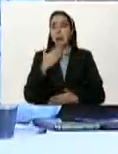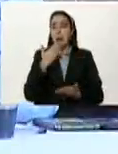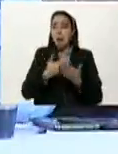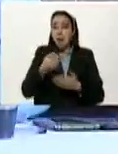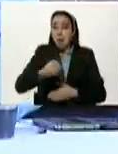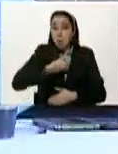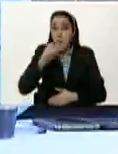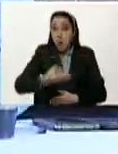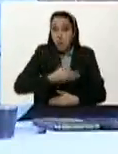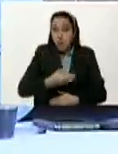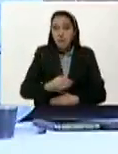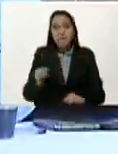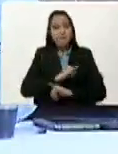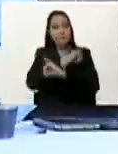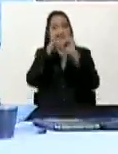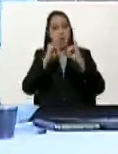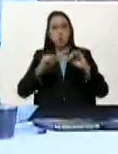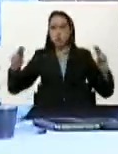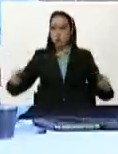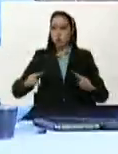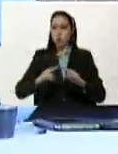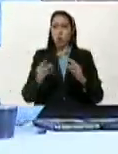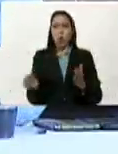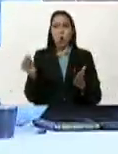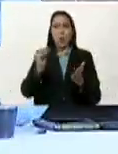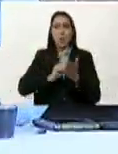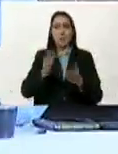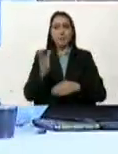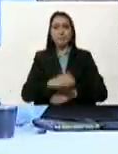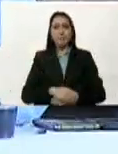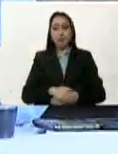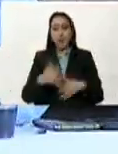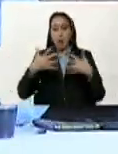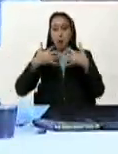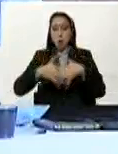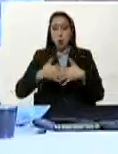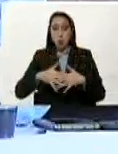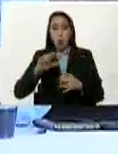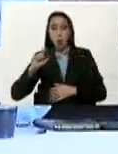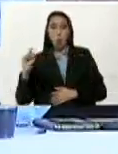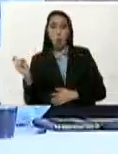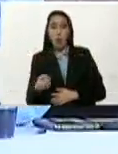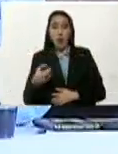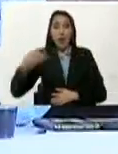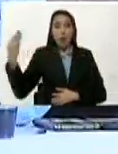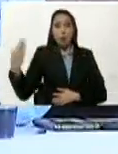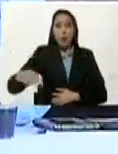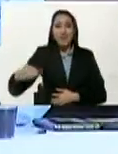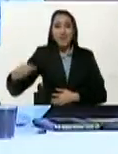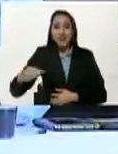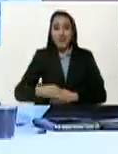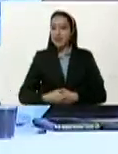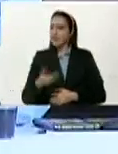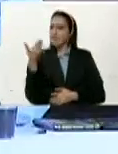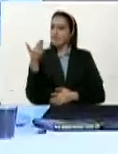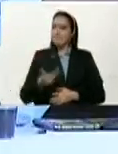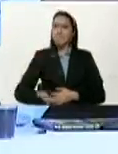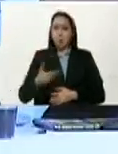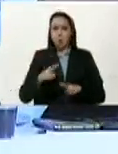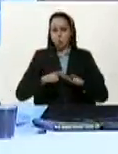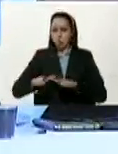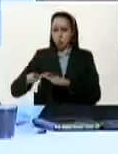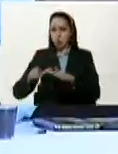tardes y bueno feliz de tenerlo nuevamente acá en la zona industrial de guarenas guatire una de las más importantes zonas